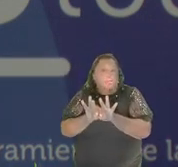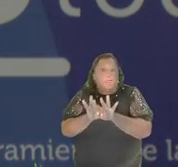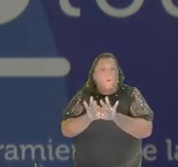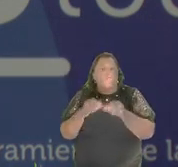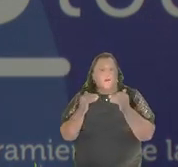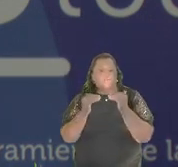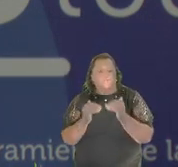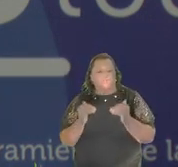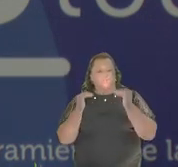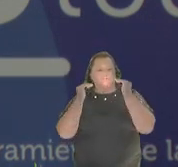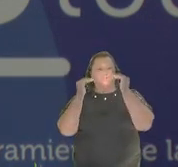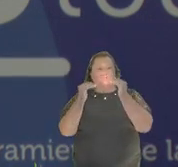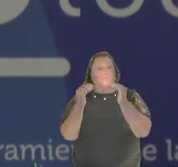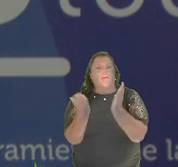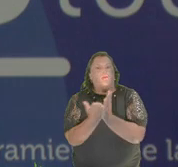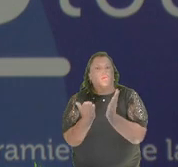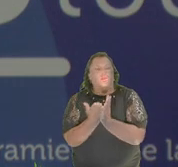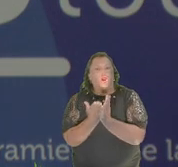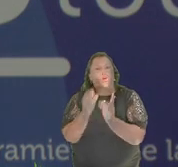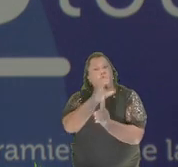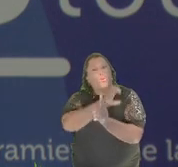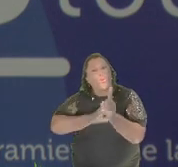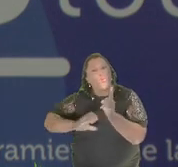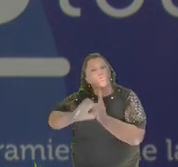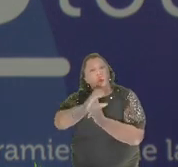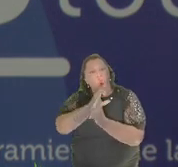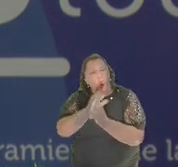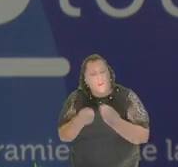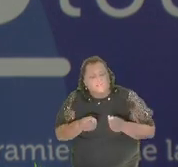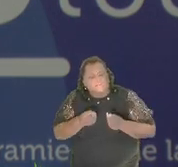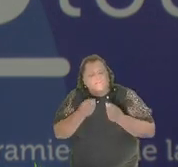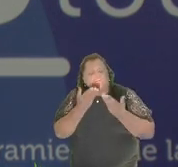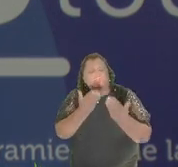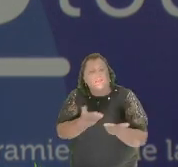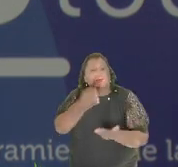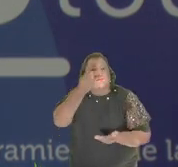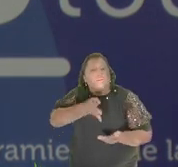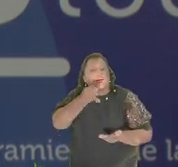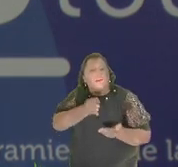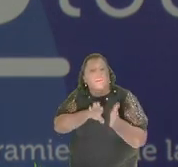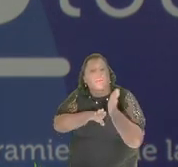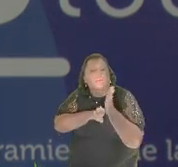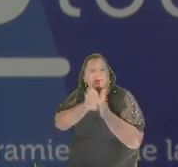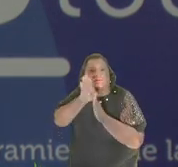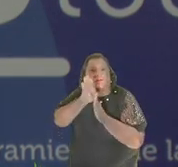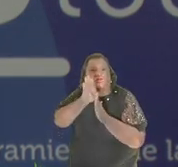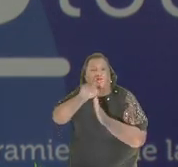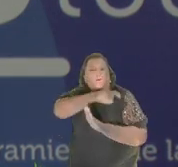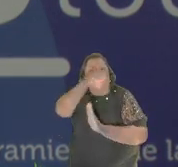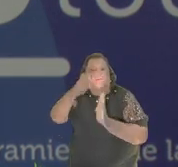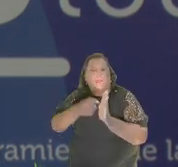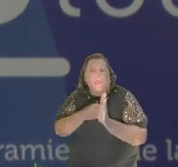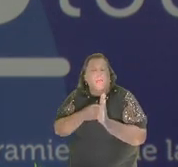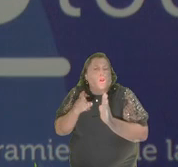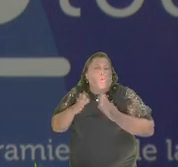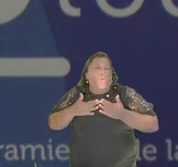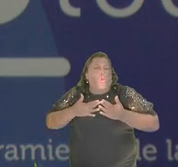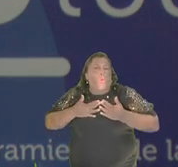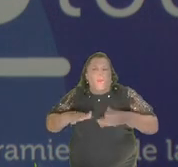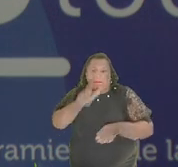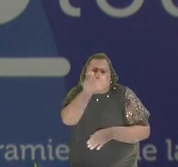superior, donde la cultura es un aporte siempre presente en el desarrollo integral de cualquier joven del